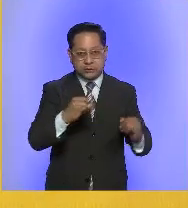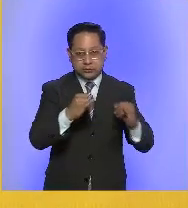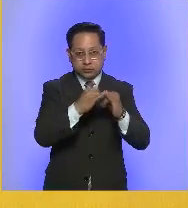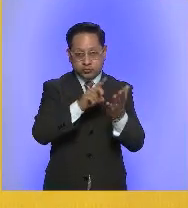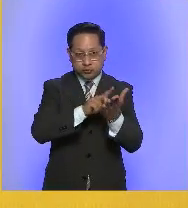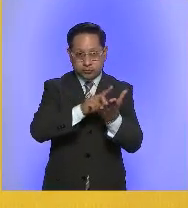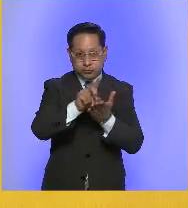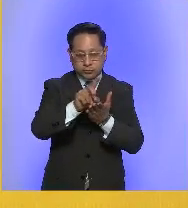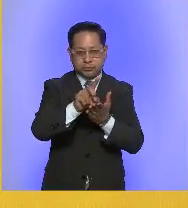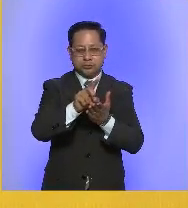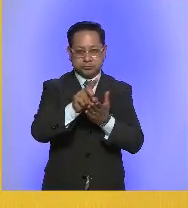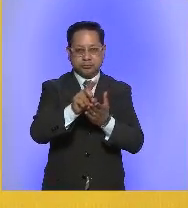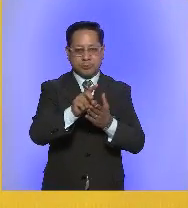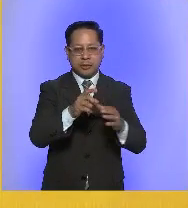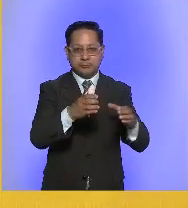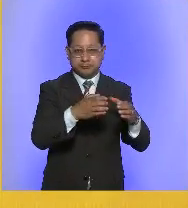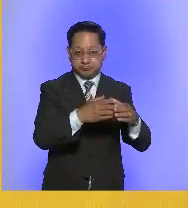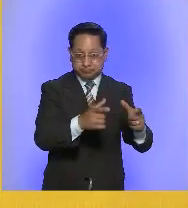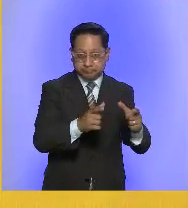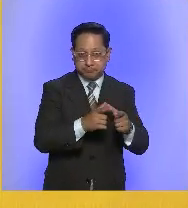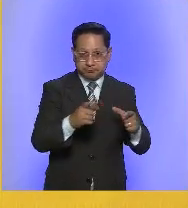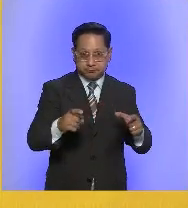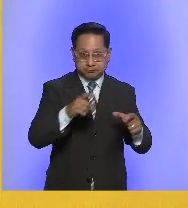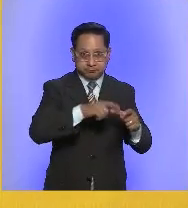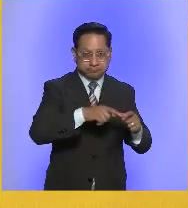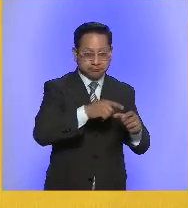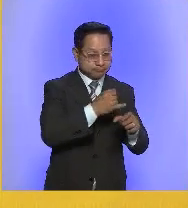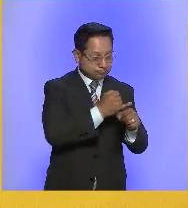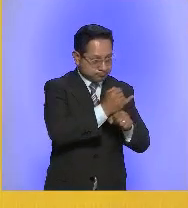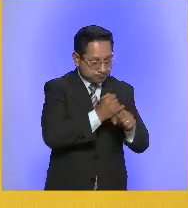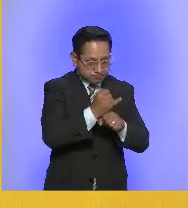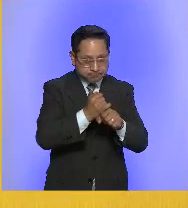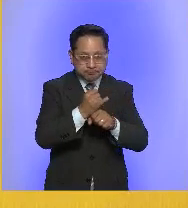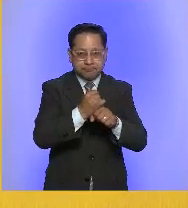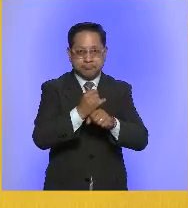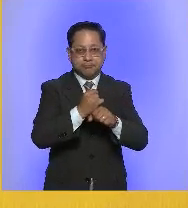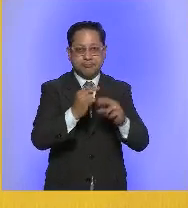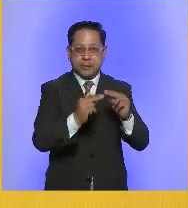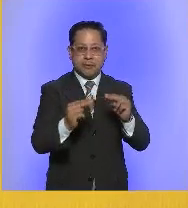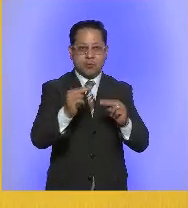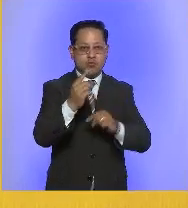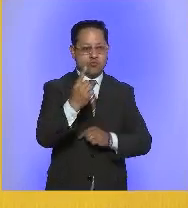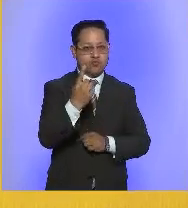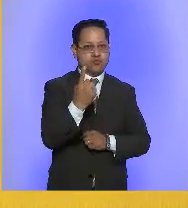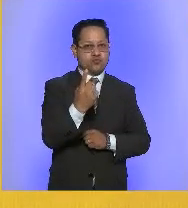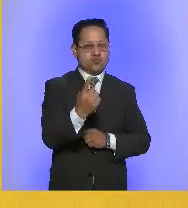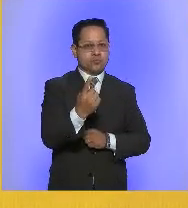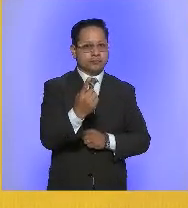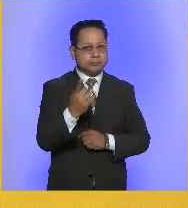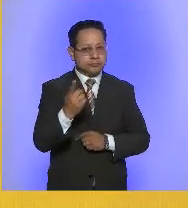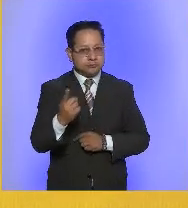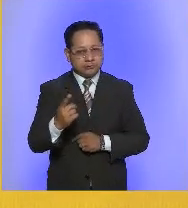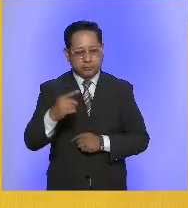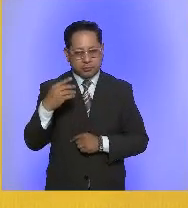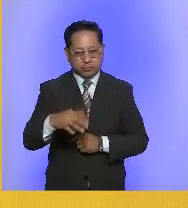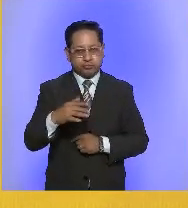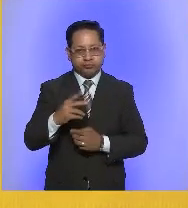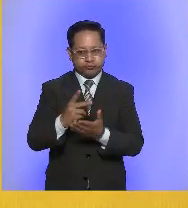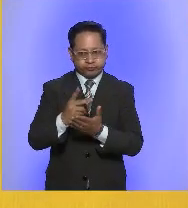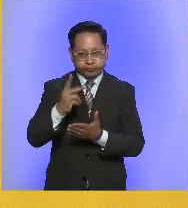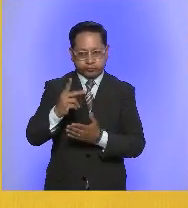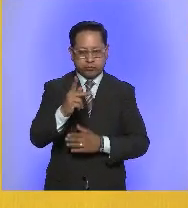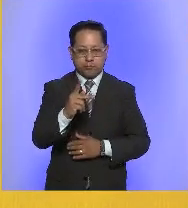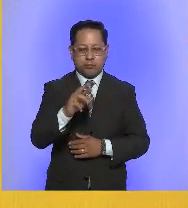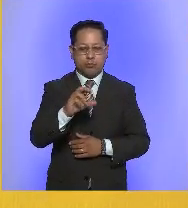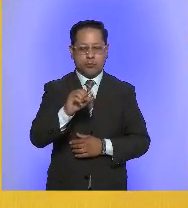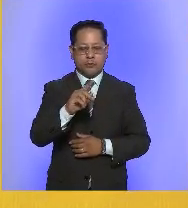de Investigadores Nivel 1, reconocimiento al perfil deseable PRODEP, miembro de la Asociación Colombiana de Derechos